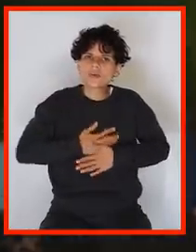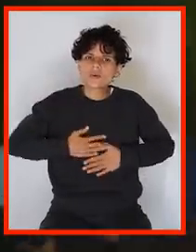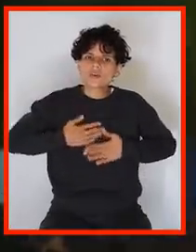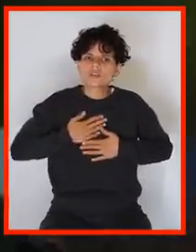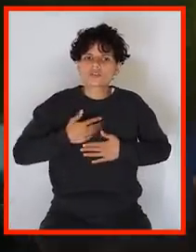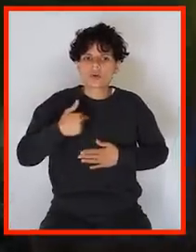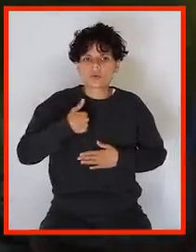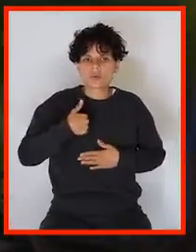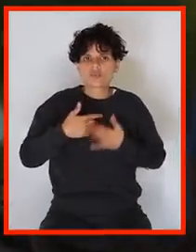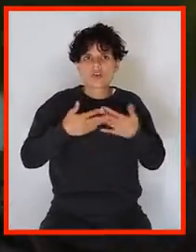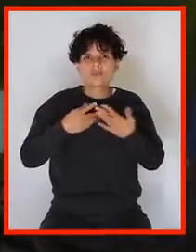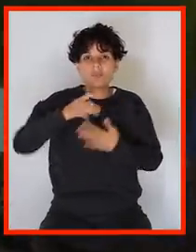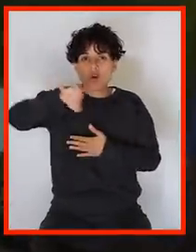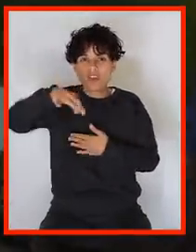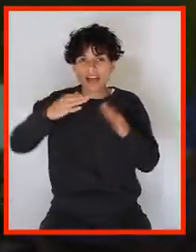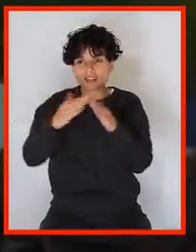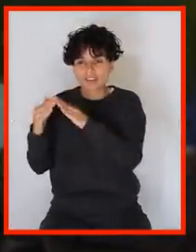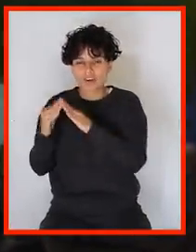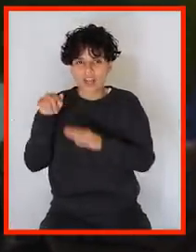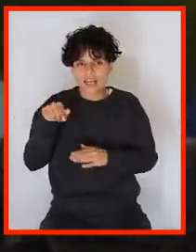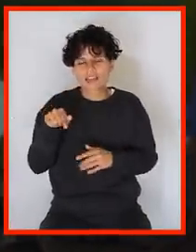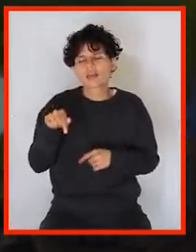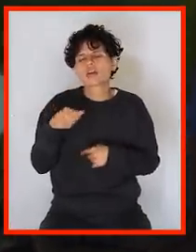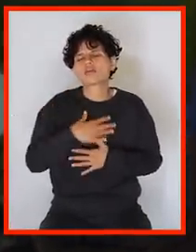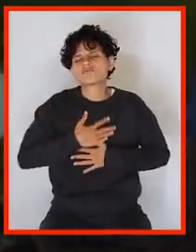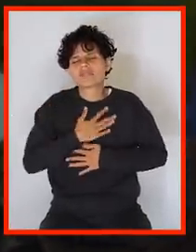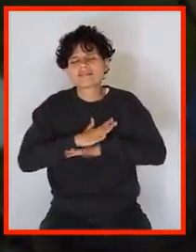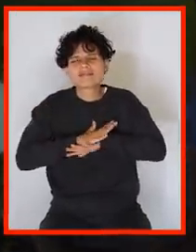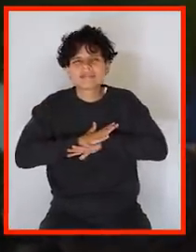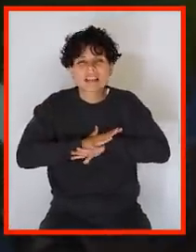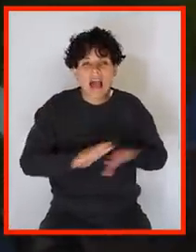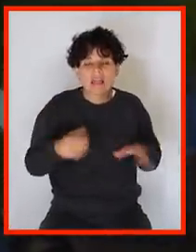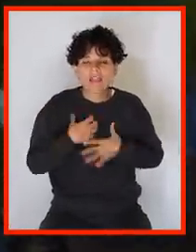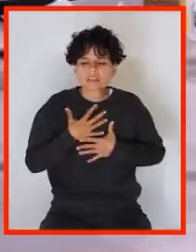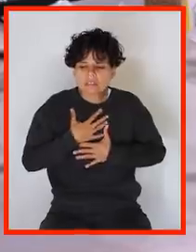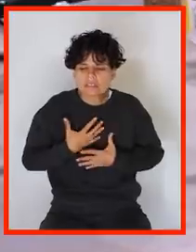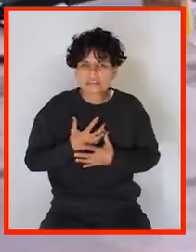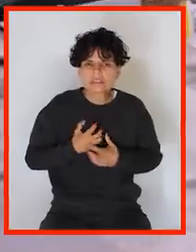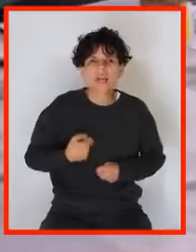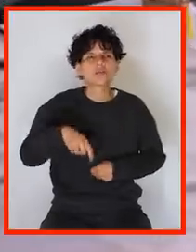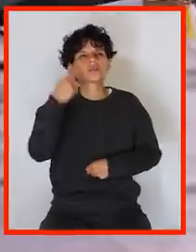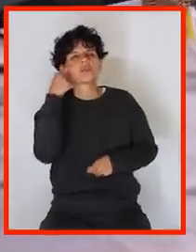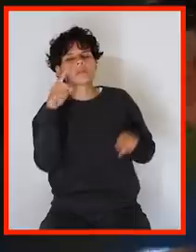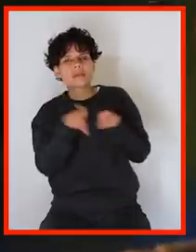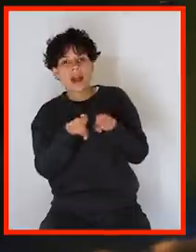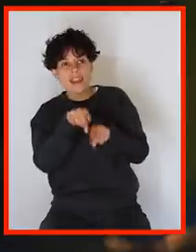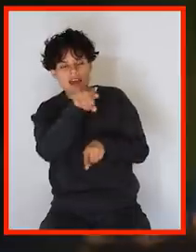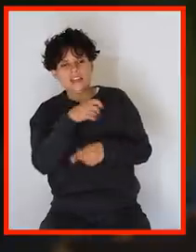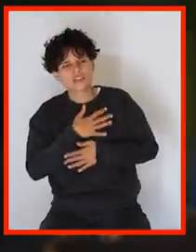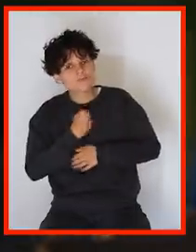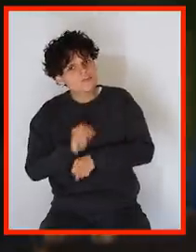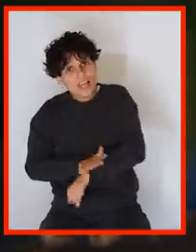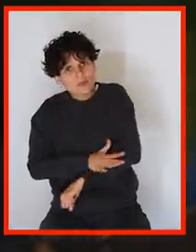gratificante cuando uno viene de una población, ¿cachai? Cuando uno viene así de la nada, pues, hermano. Y yo lo digo así, está mi hermana